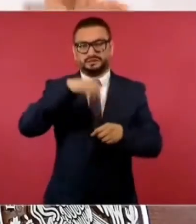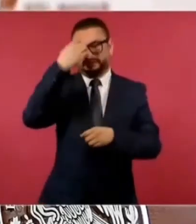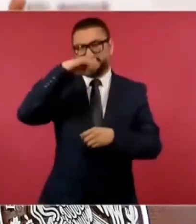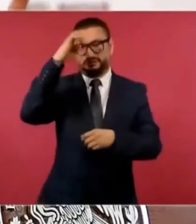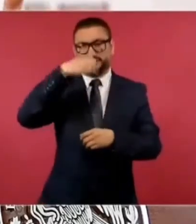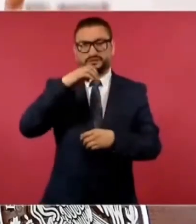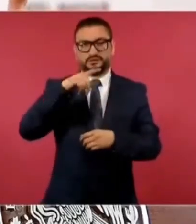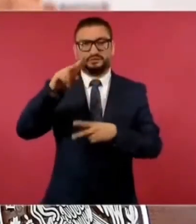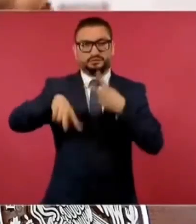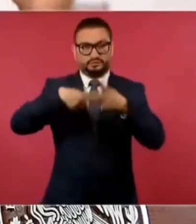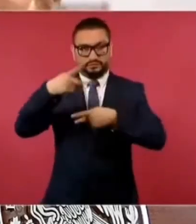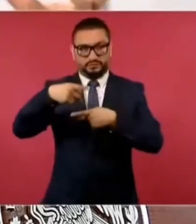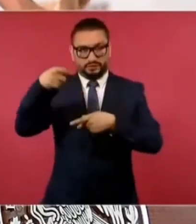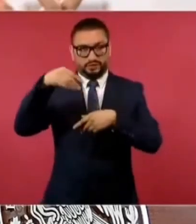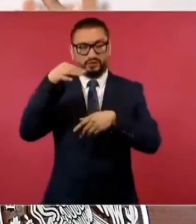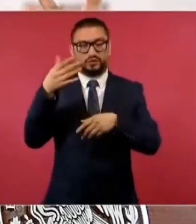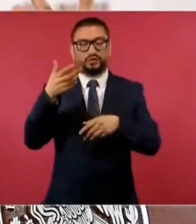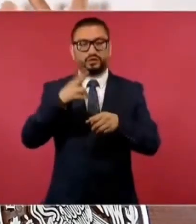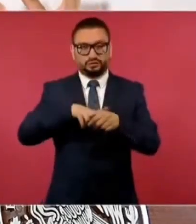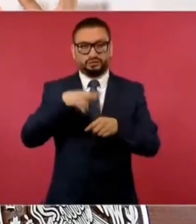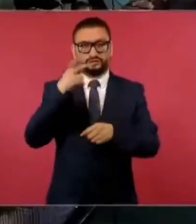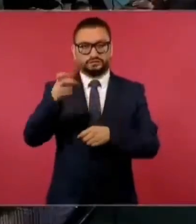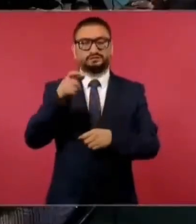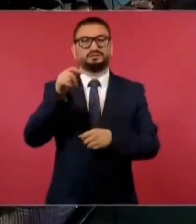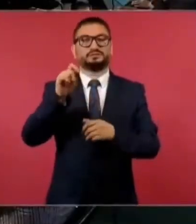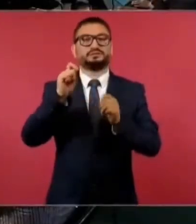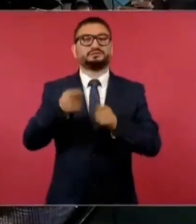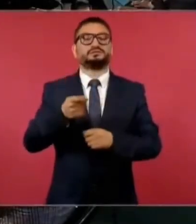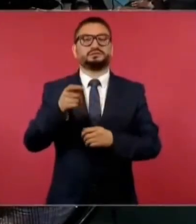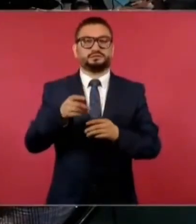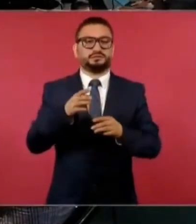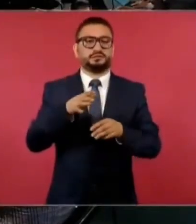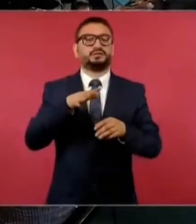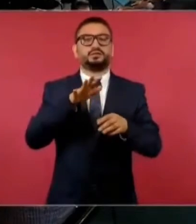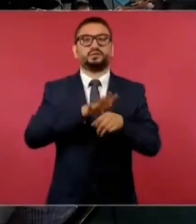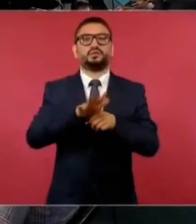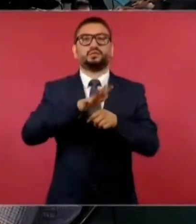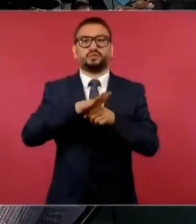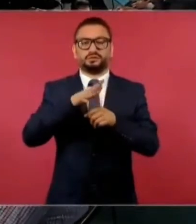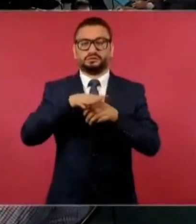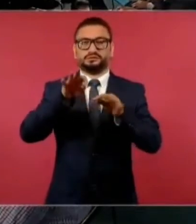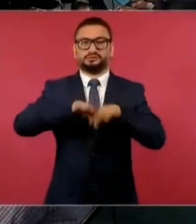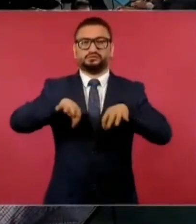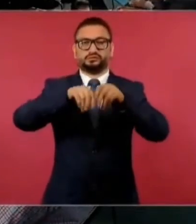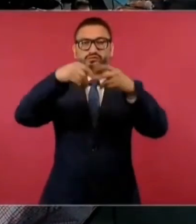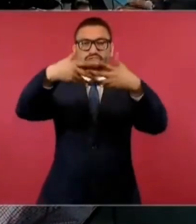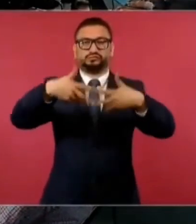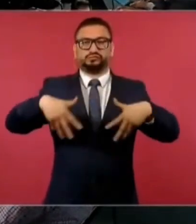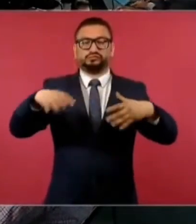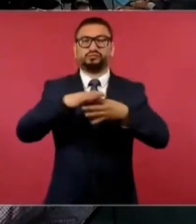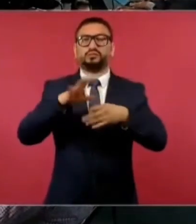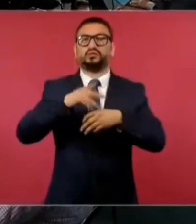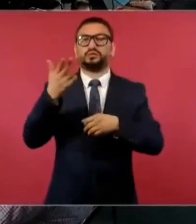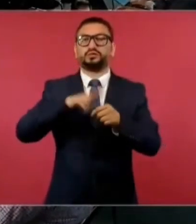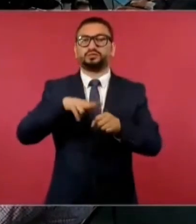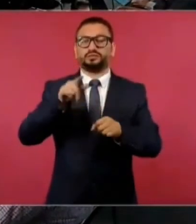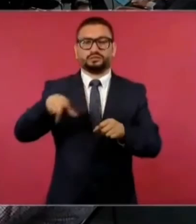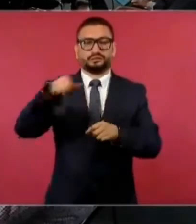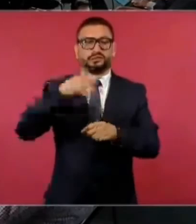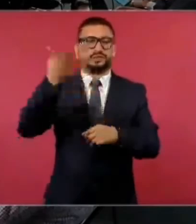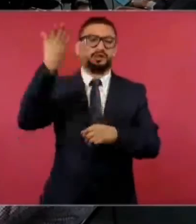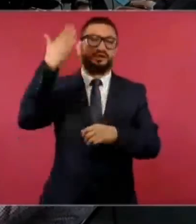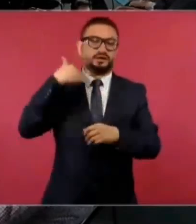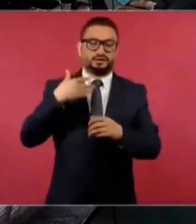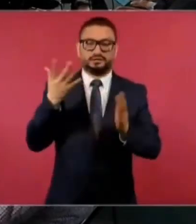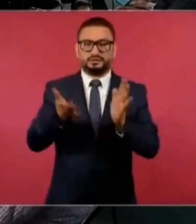van a estos hospitales. La definición era de fondo, como dice el presidente, era estructural. Estos hospitales que se crearon